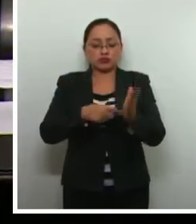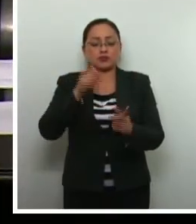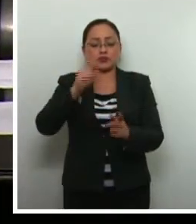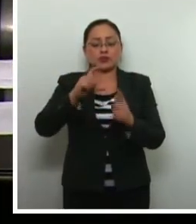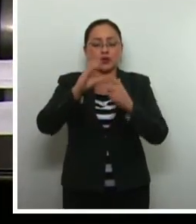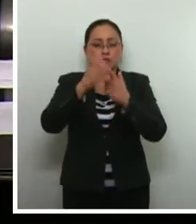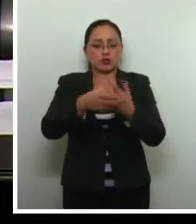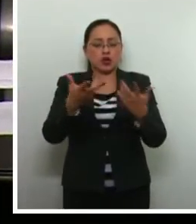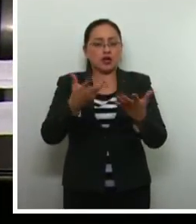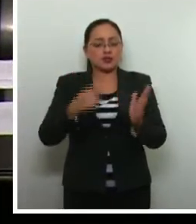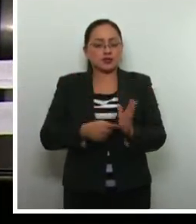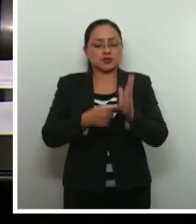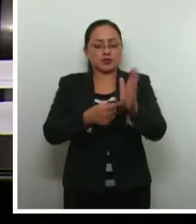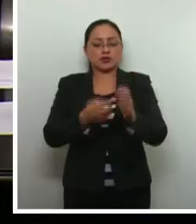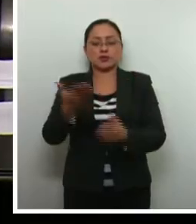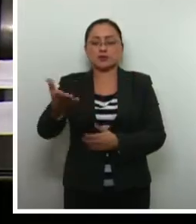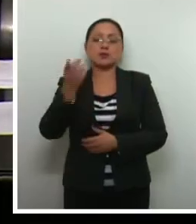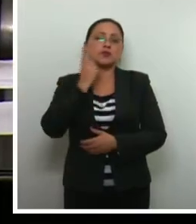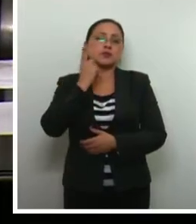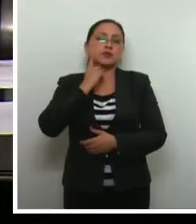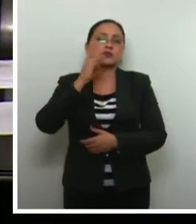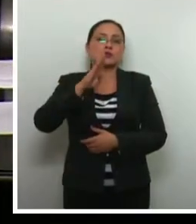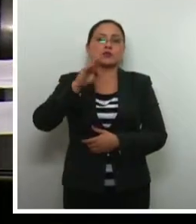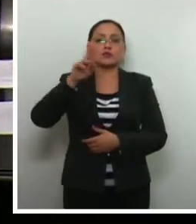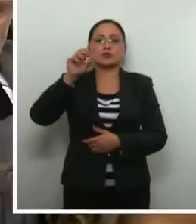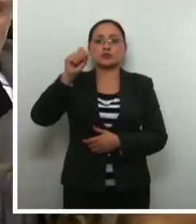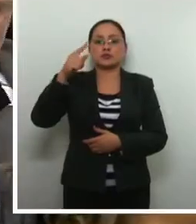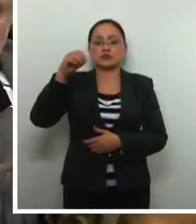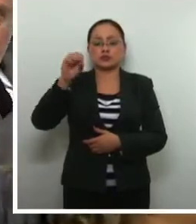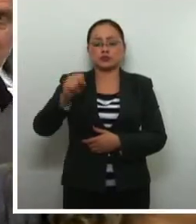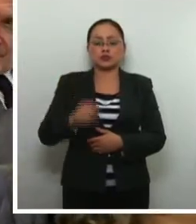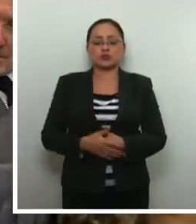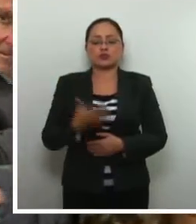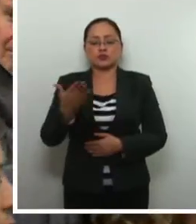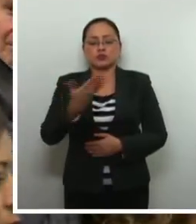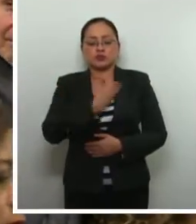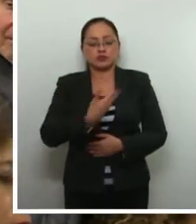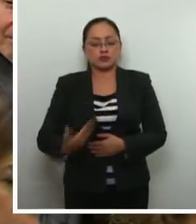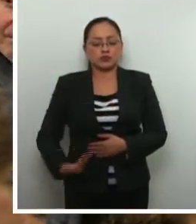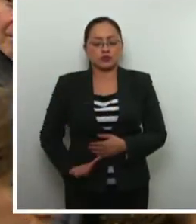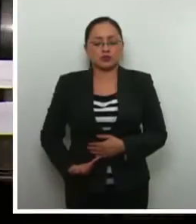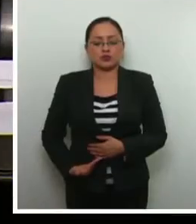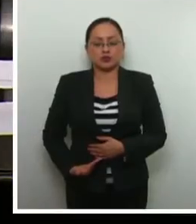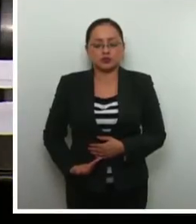propia comisión. Diputado Bustos. Presidente,